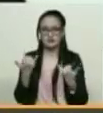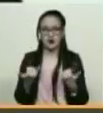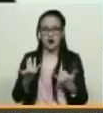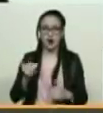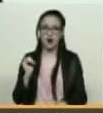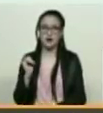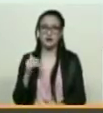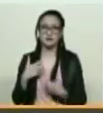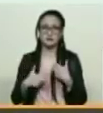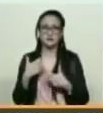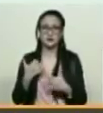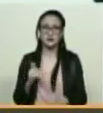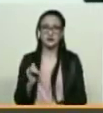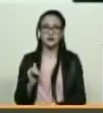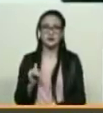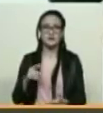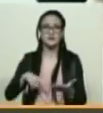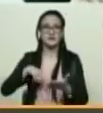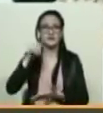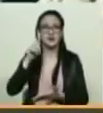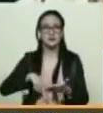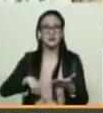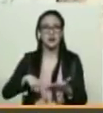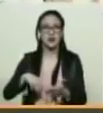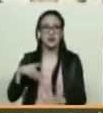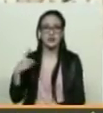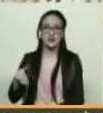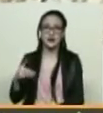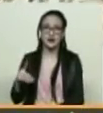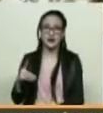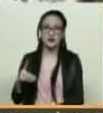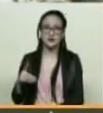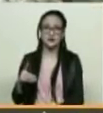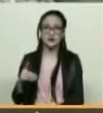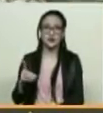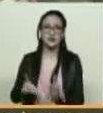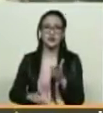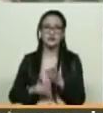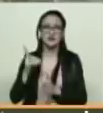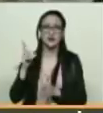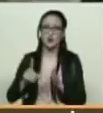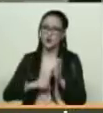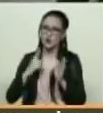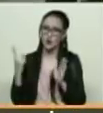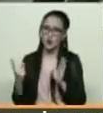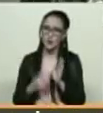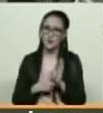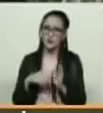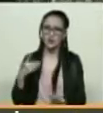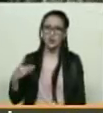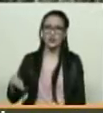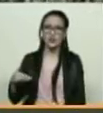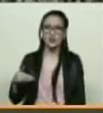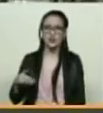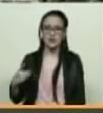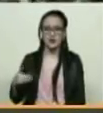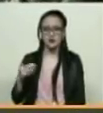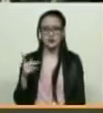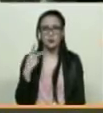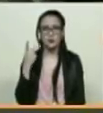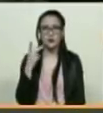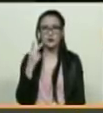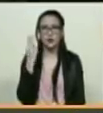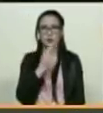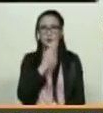existentes, afirmar el Estado de Derecho Constitucional, el desarrollo pleno de los derechos políticos y el compromiso por el